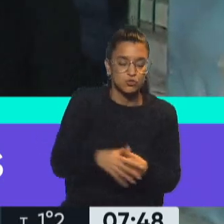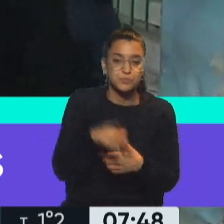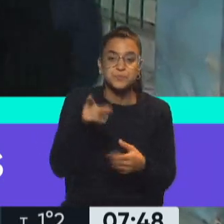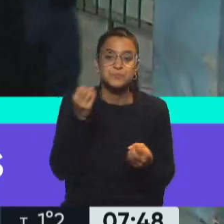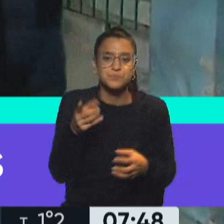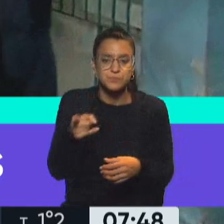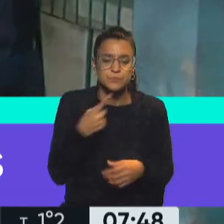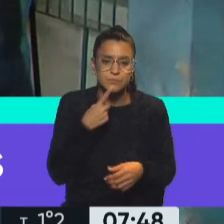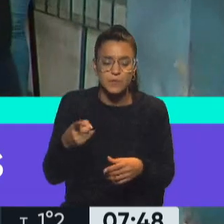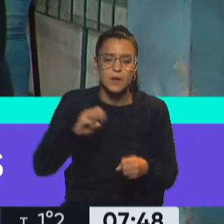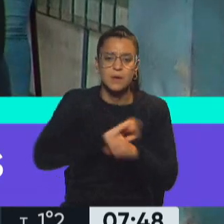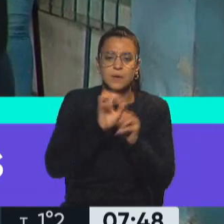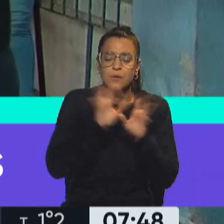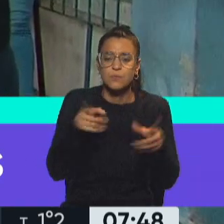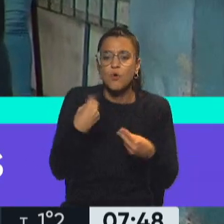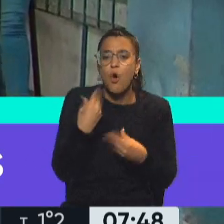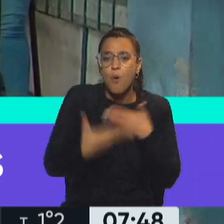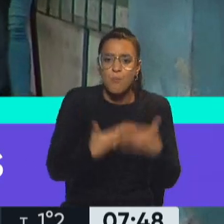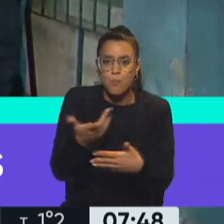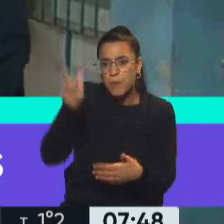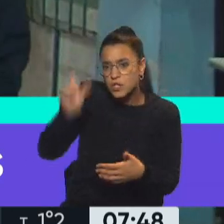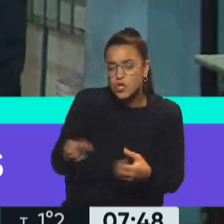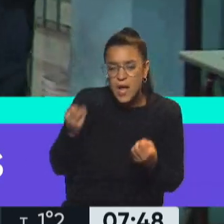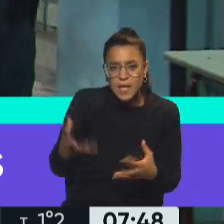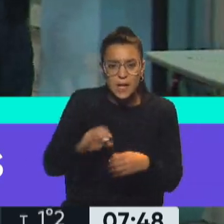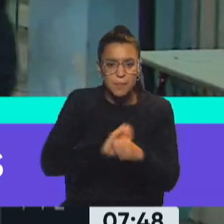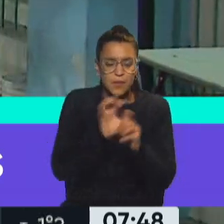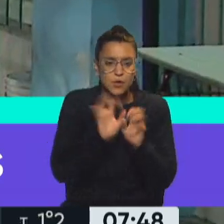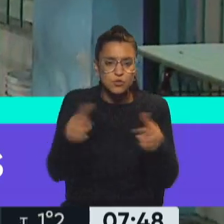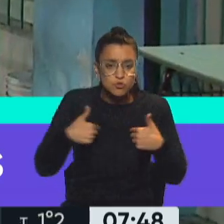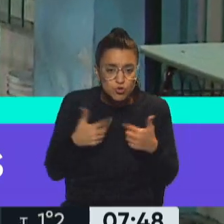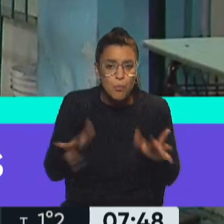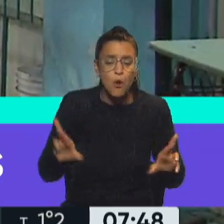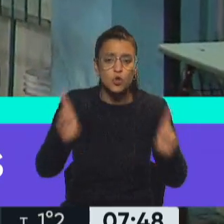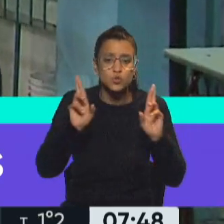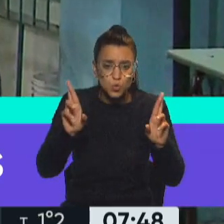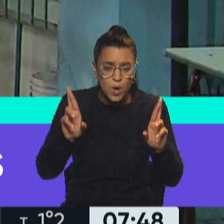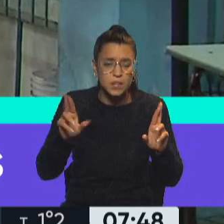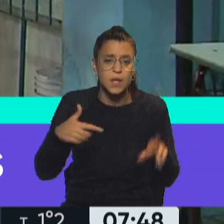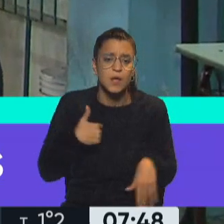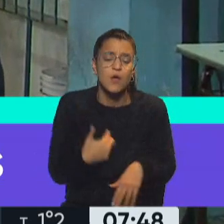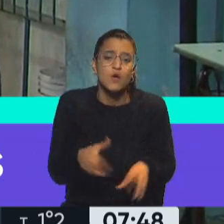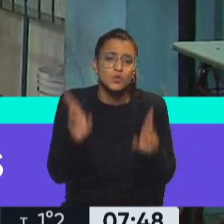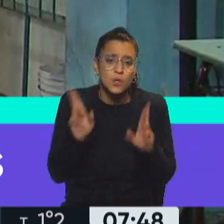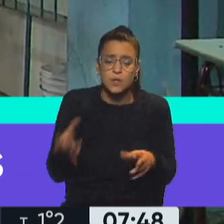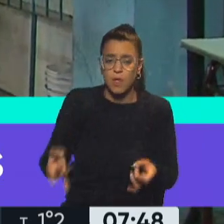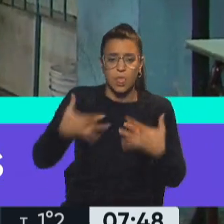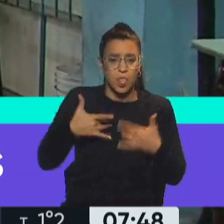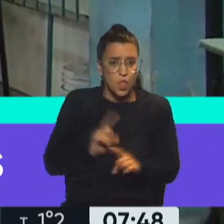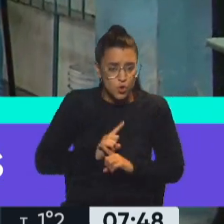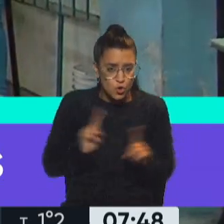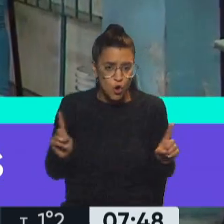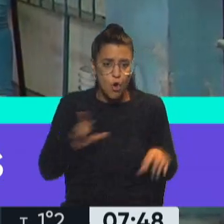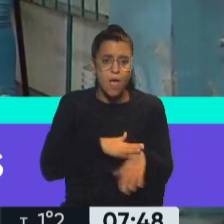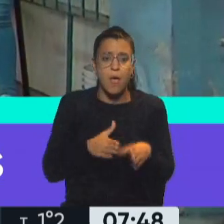fue, vicerrector, con la pandemia? ¿Cómo la ha atravesado usted como persona? Bueno, yo por suerte he tenido la fortuna de no contagiarme en